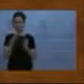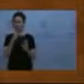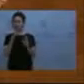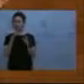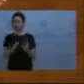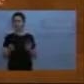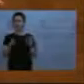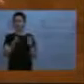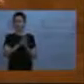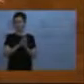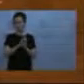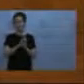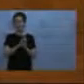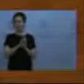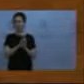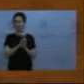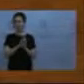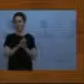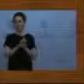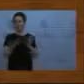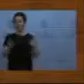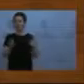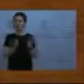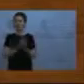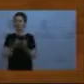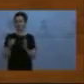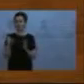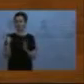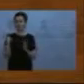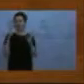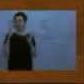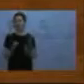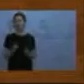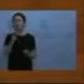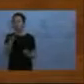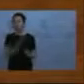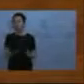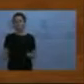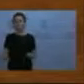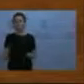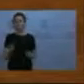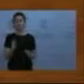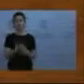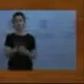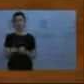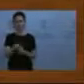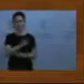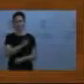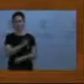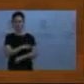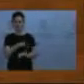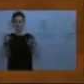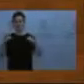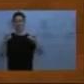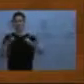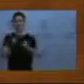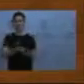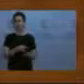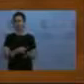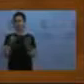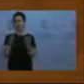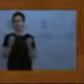código, evidentemente, todos los participantes del juego. Y hace tiempo que sabemos que no solo los niños, sino todo lo que está alrededor del juego, deportistas, entrenadores, técnicos, padres